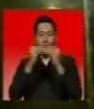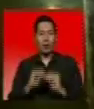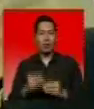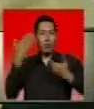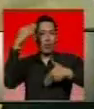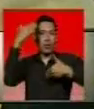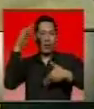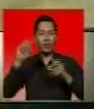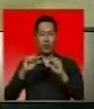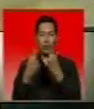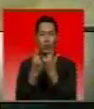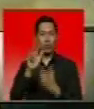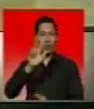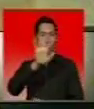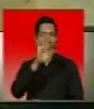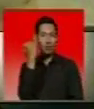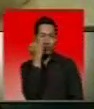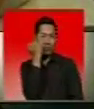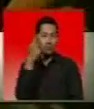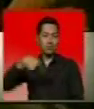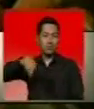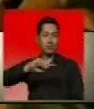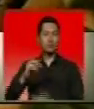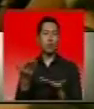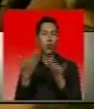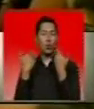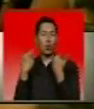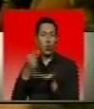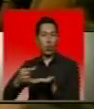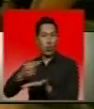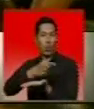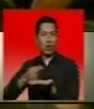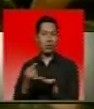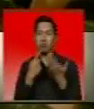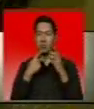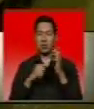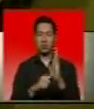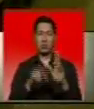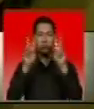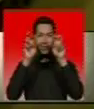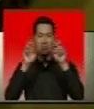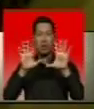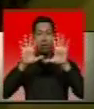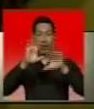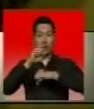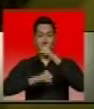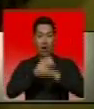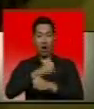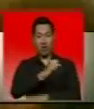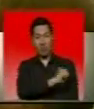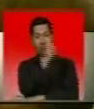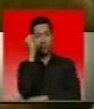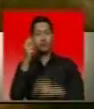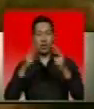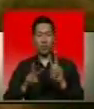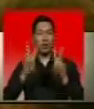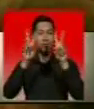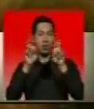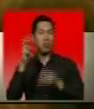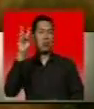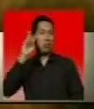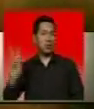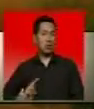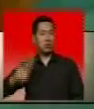de Alianza País en Guayas. La década ganada, contexto político regional de países como Brasil, Argentina y Venezuela, la CIA